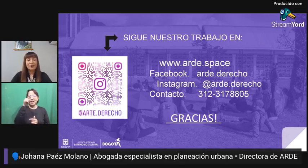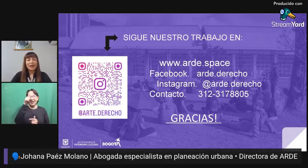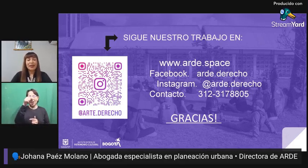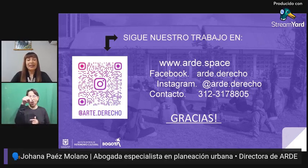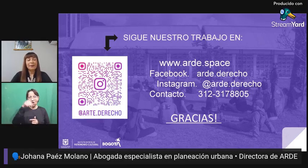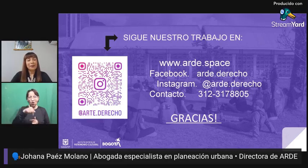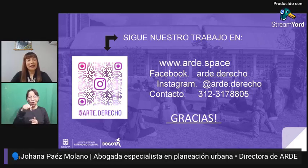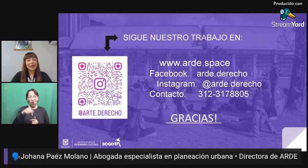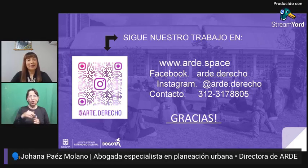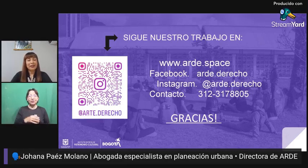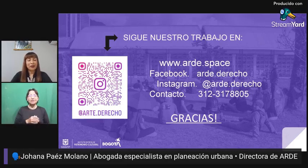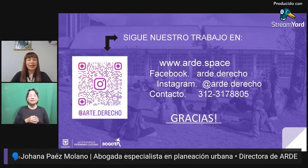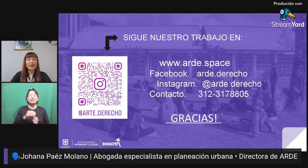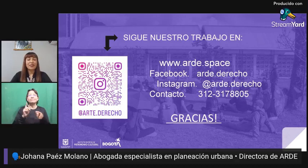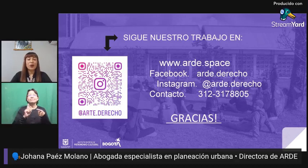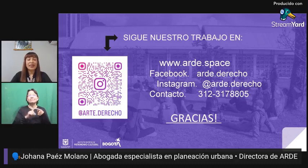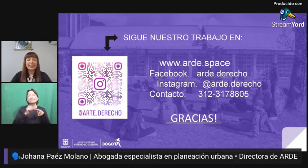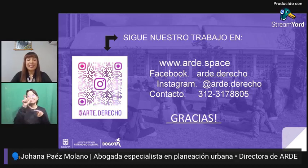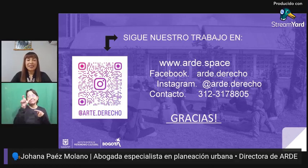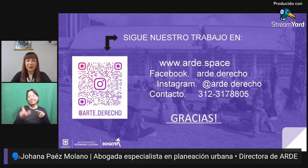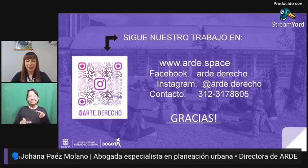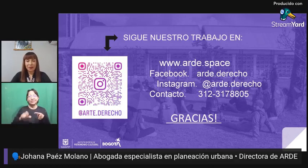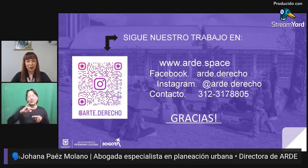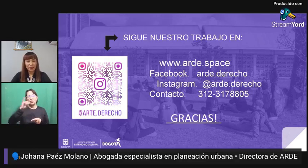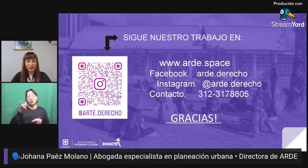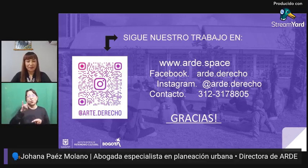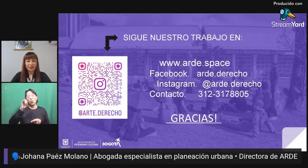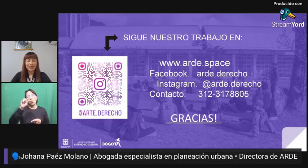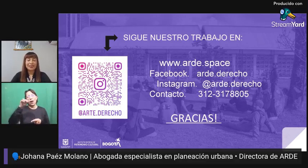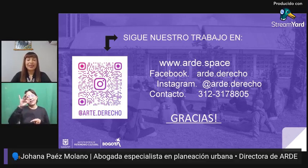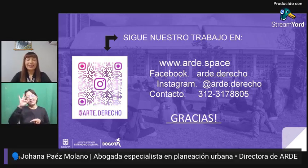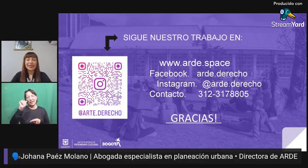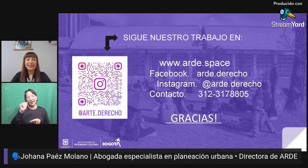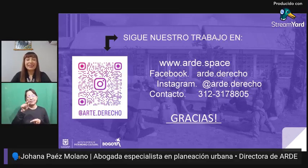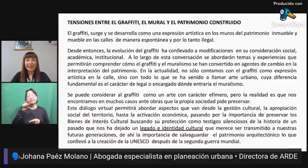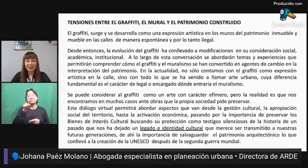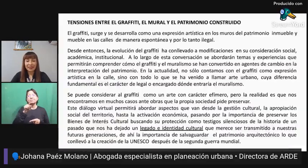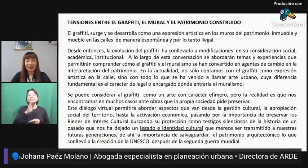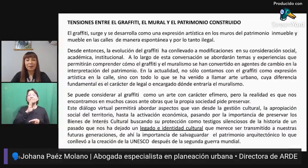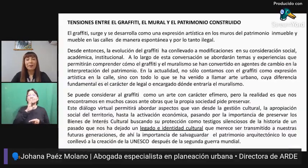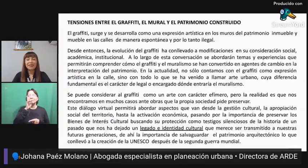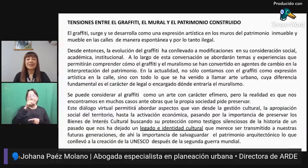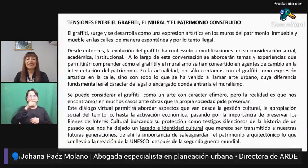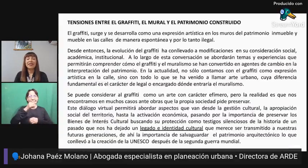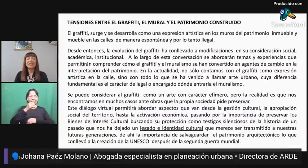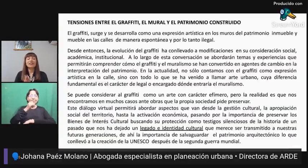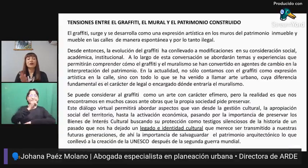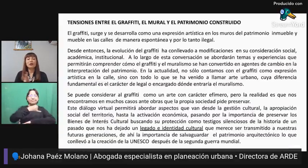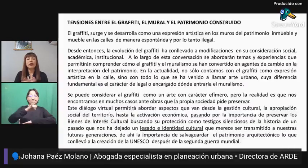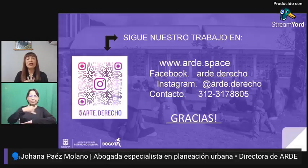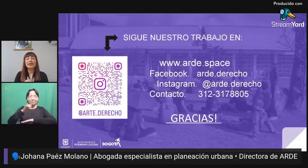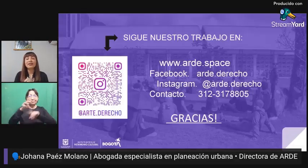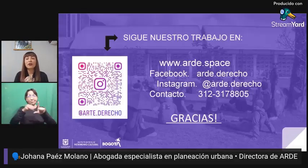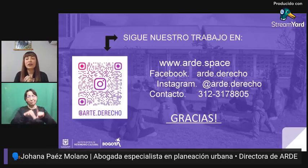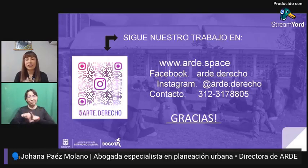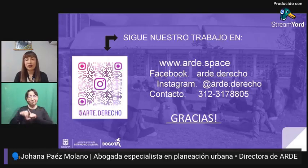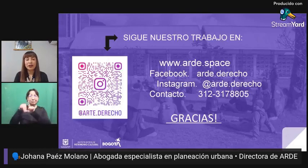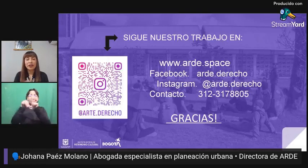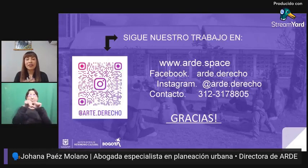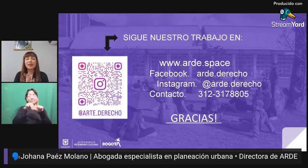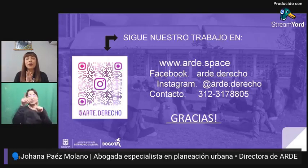hoy. La primera persona es Juanita Jimena Barbosa. Ella es arquitecta, magíster en estudio y